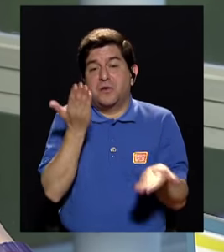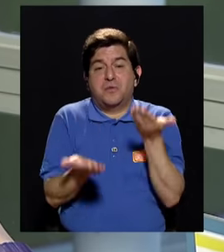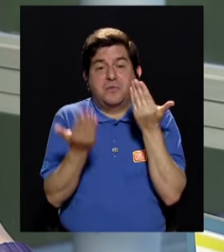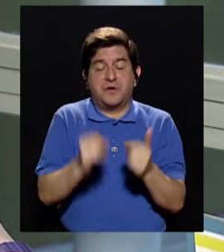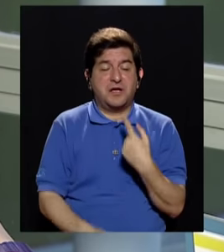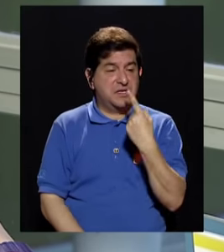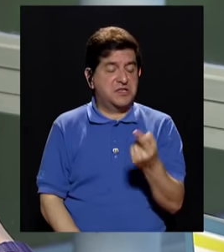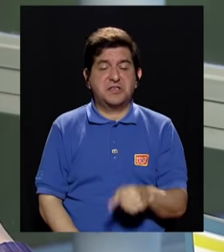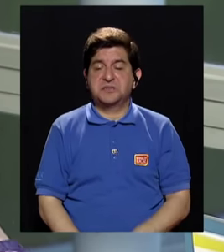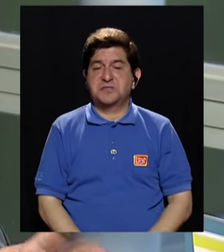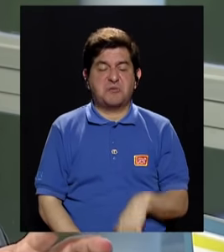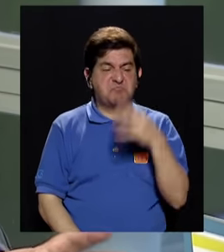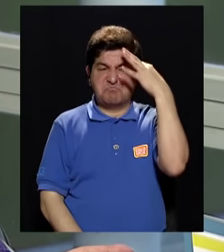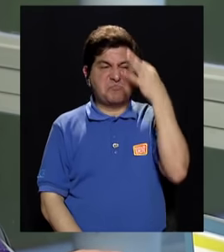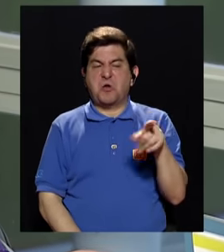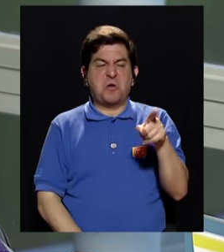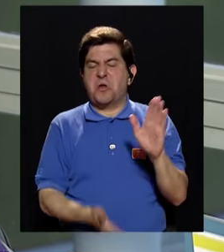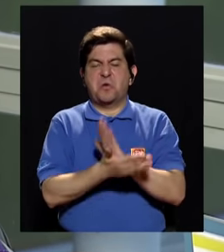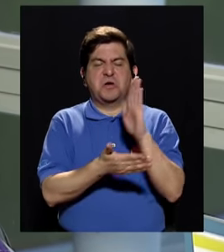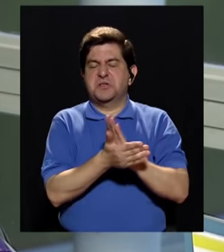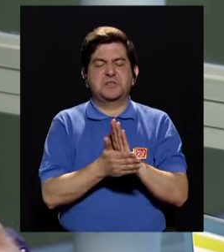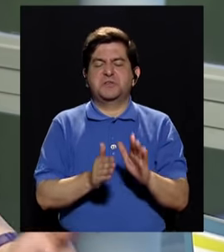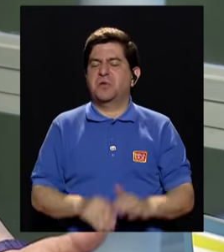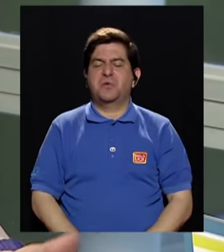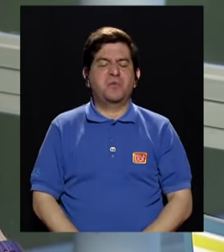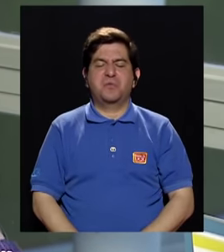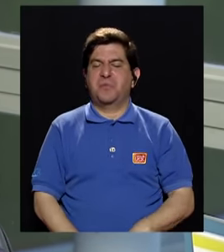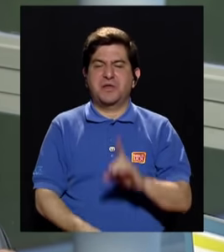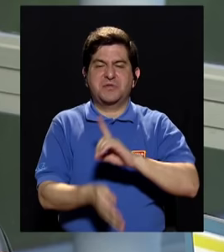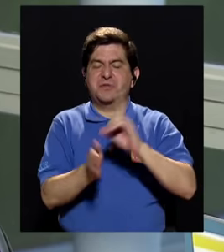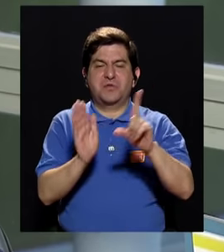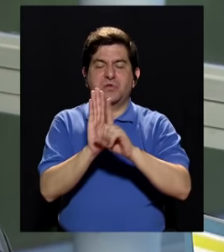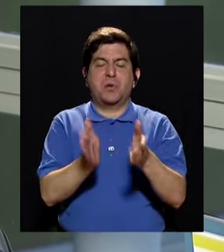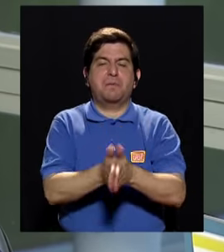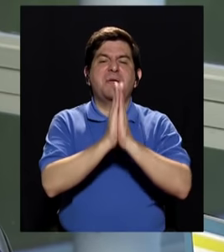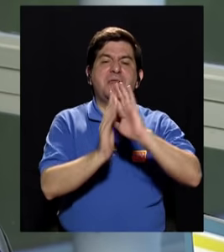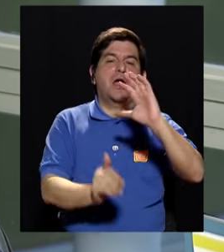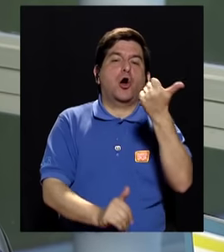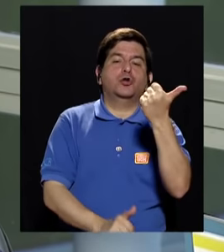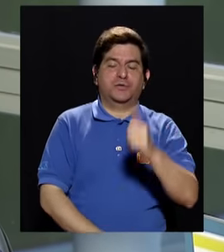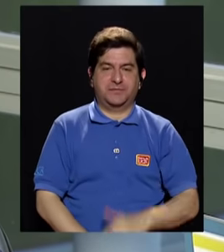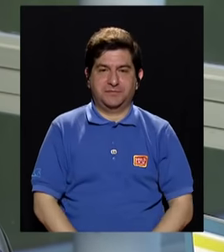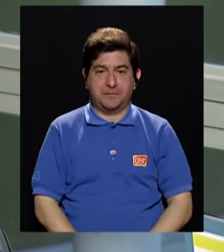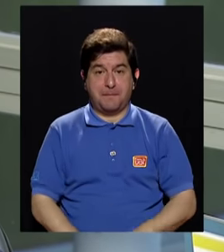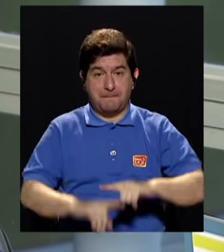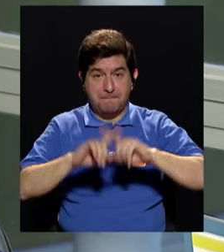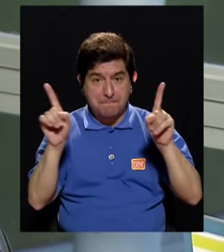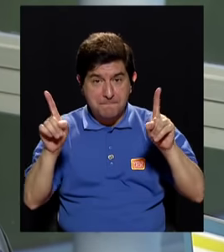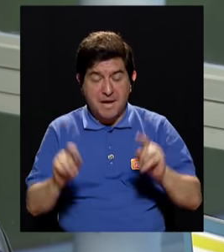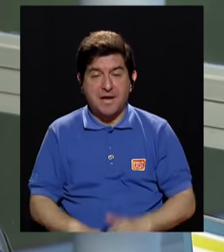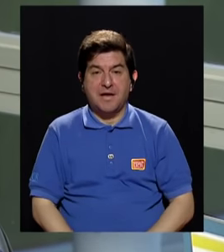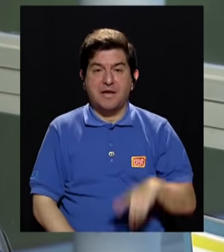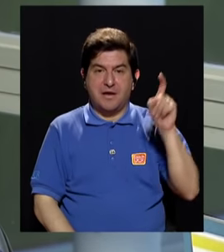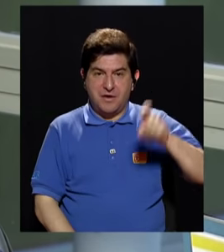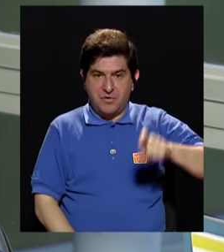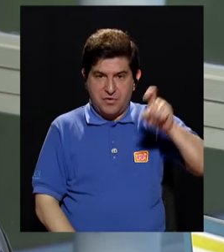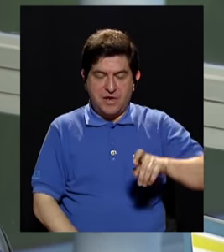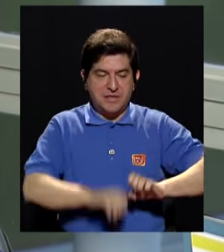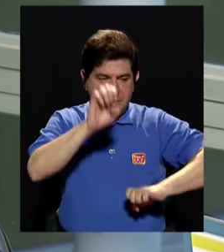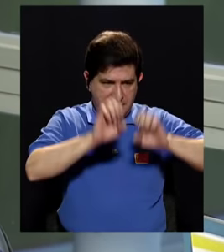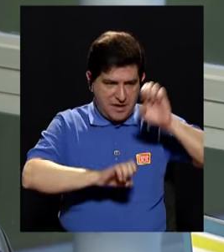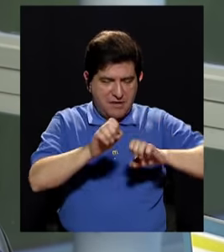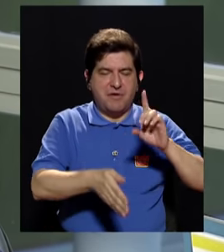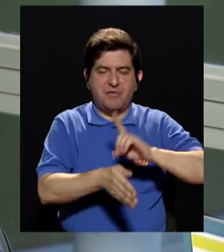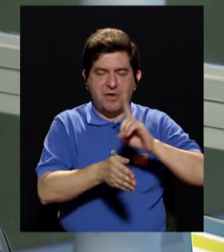judicial diga que no lo convence el dictamen y pida otro dictamen verdad lo que siempre pero sí ocupa de la valoración del